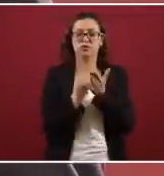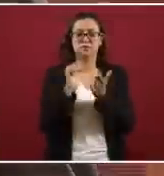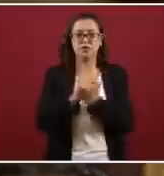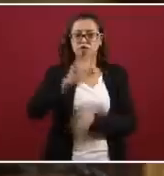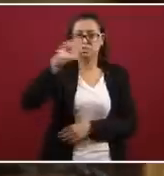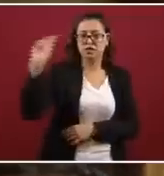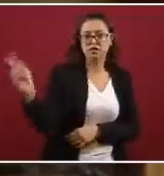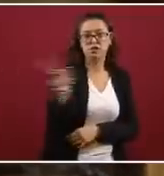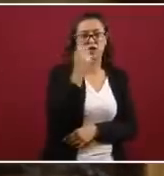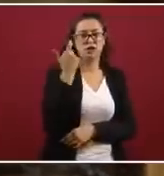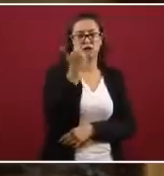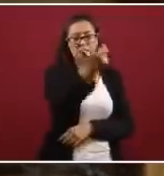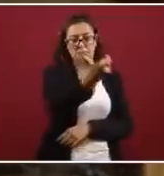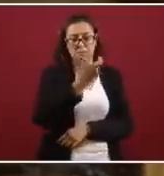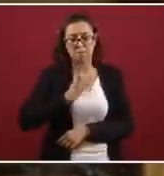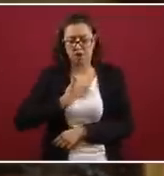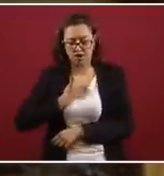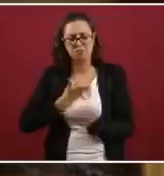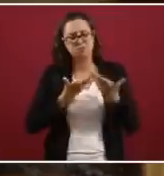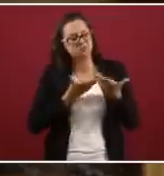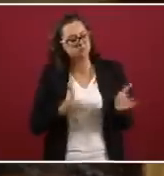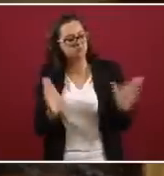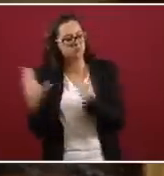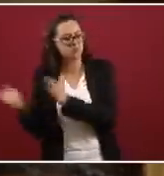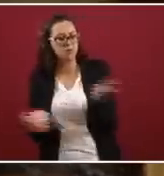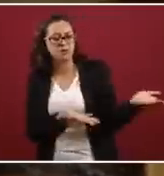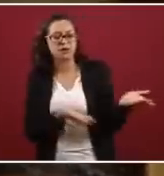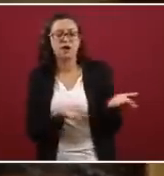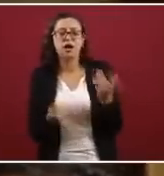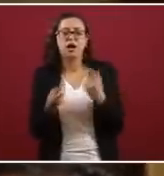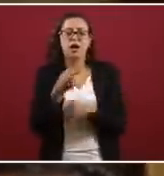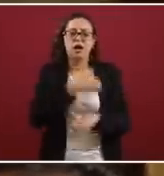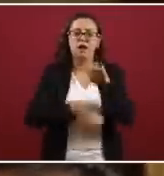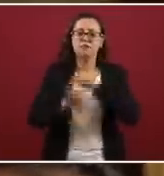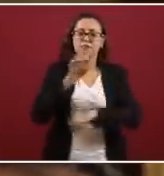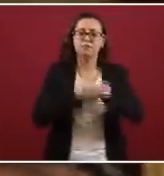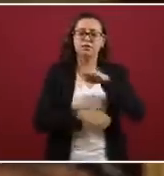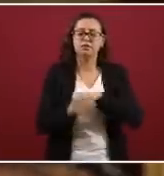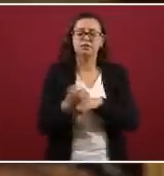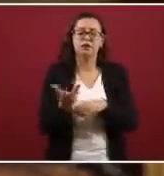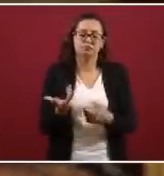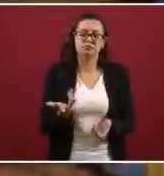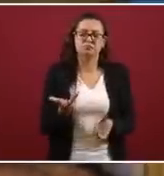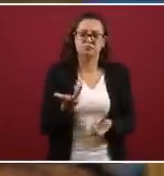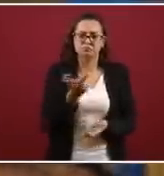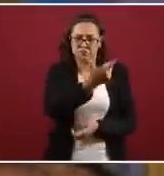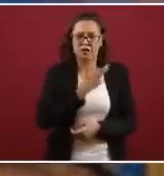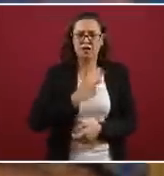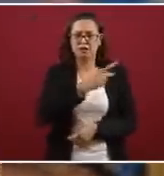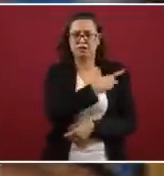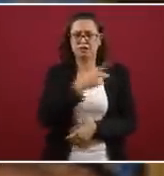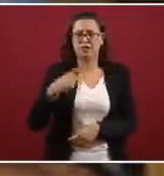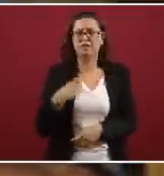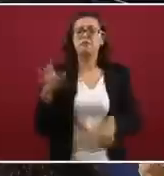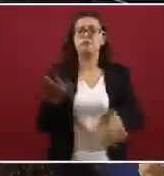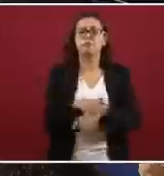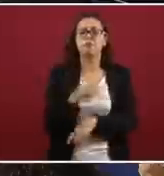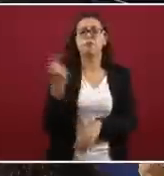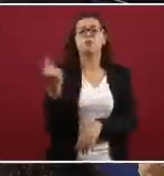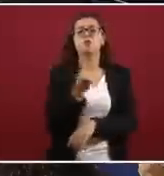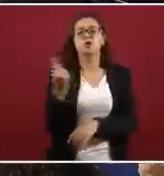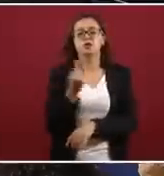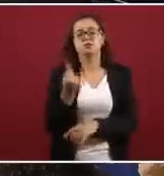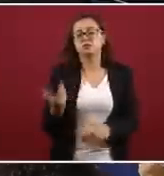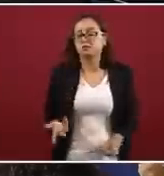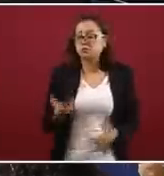$450 millones para levantar el bloqueo. Y la empresa, porque dicen ellos que se les han secado los principales accesos